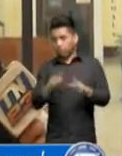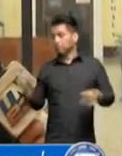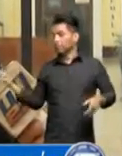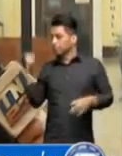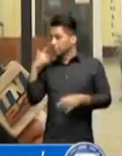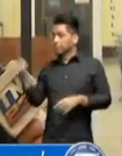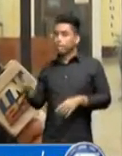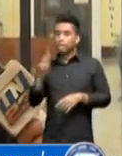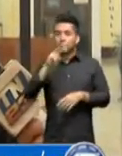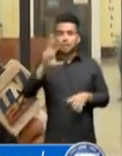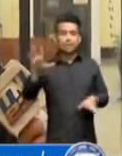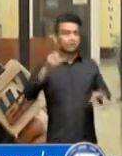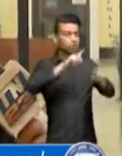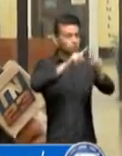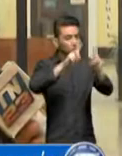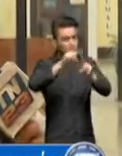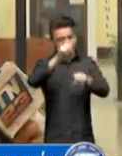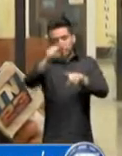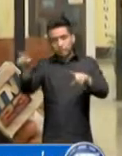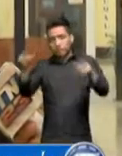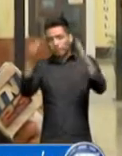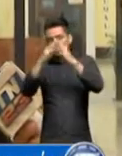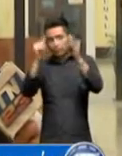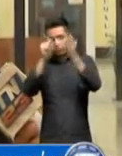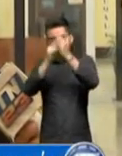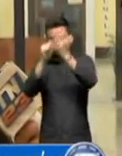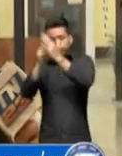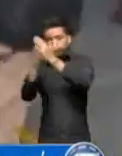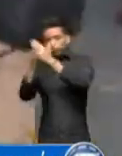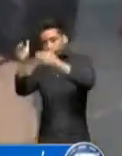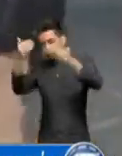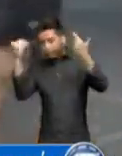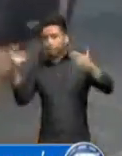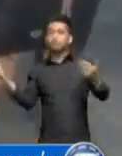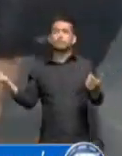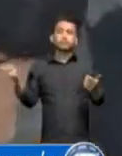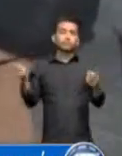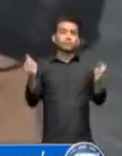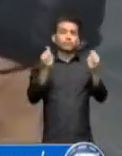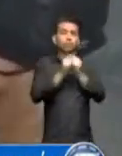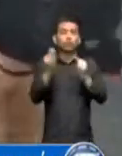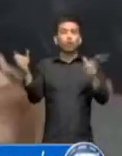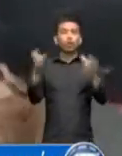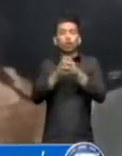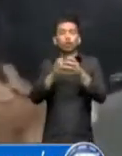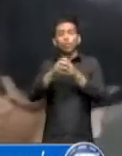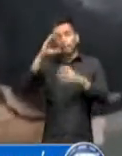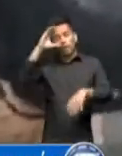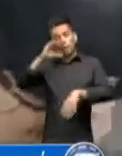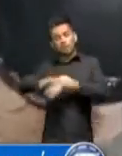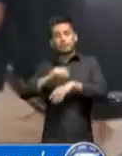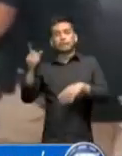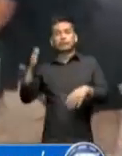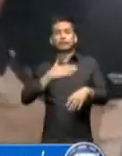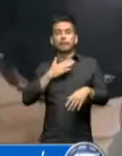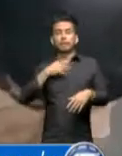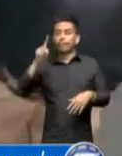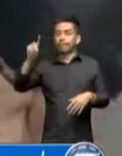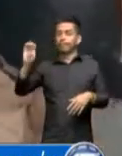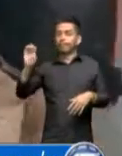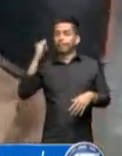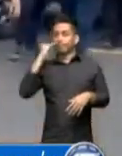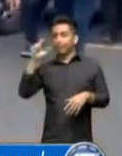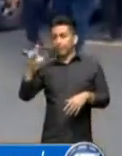inspección y registro que desarrollaron investigadores de la DEC junto a personal del MP en 7 departamentos: